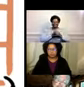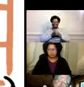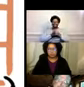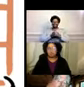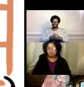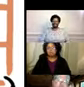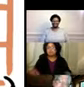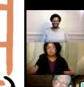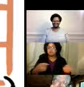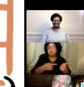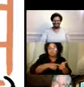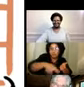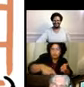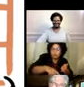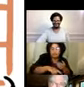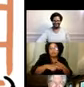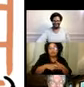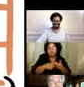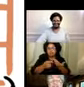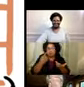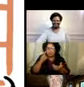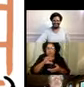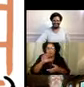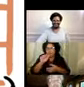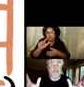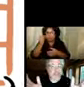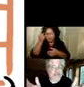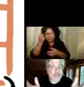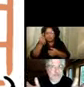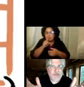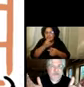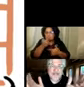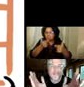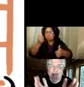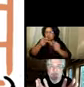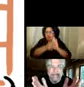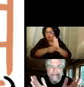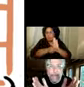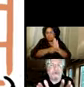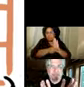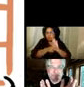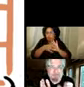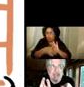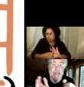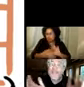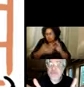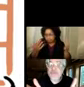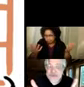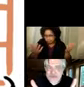Con respecto a fondos, renumeración, por todo esto, lo que acabamos de hablar, eso tiene que ver con política.